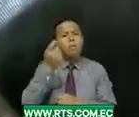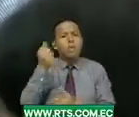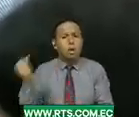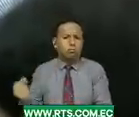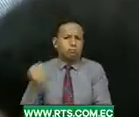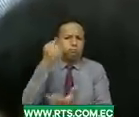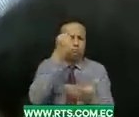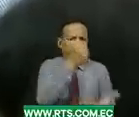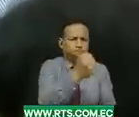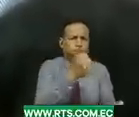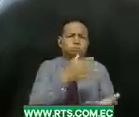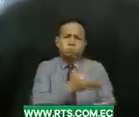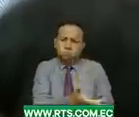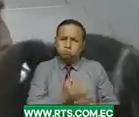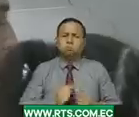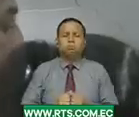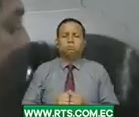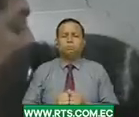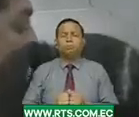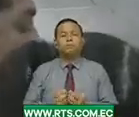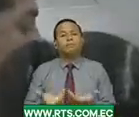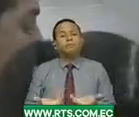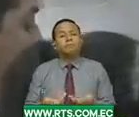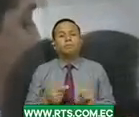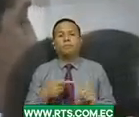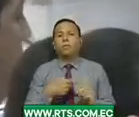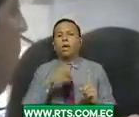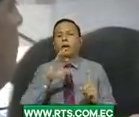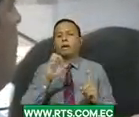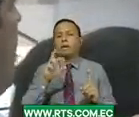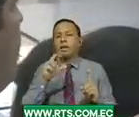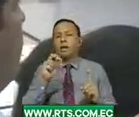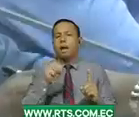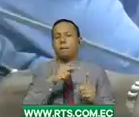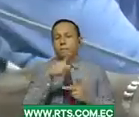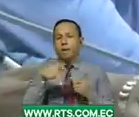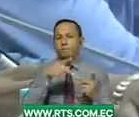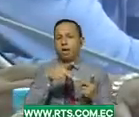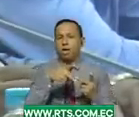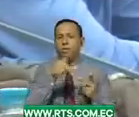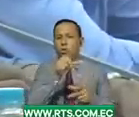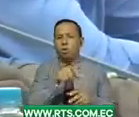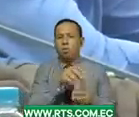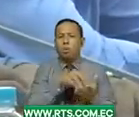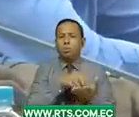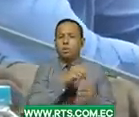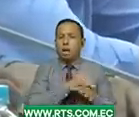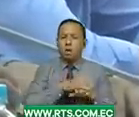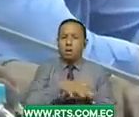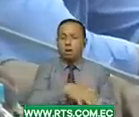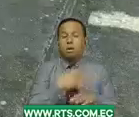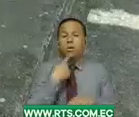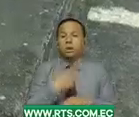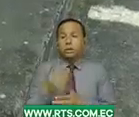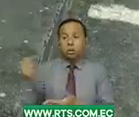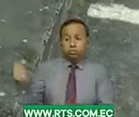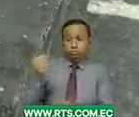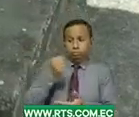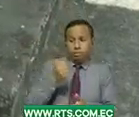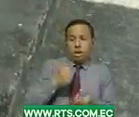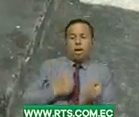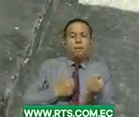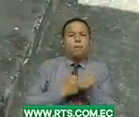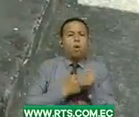Consejo Provincial de Los Ríos. Por su parte, Johnny Terán, prefecto de Los Ríos, indicó que esto permitirá atender a los sectores